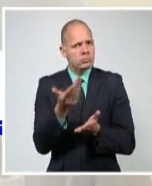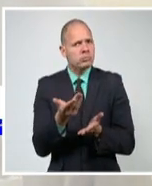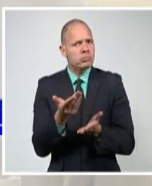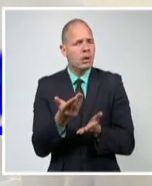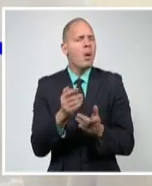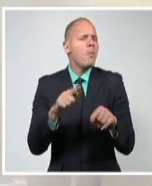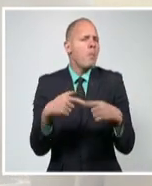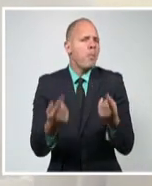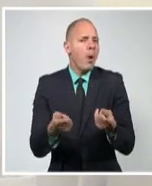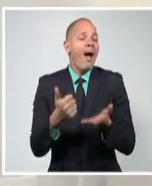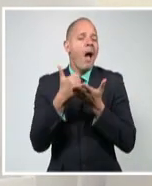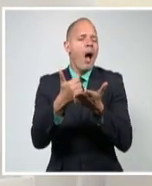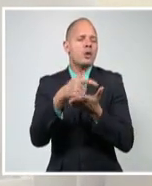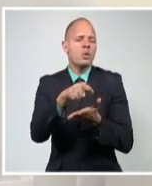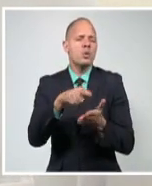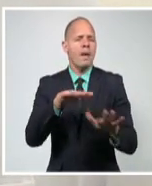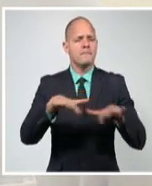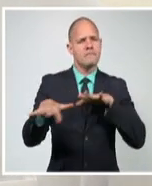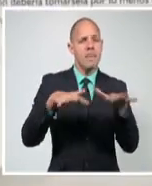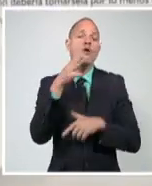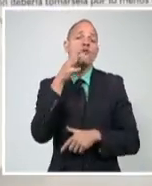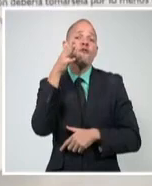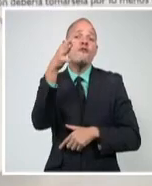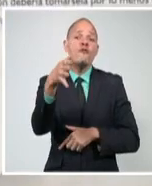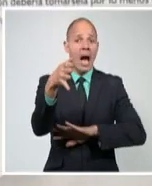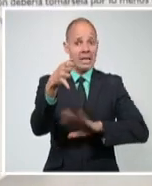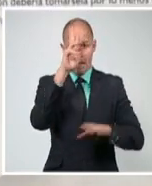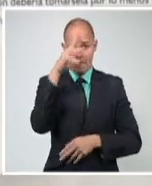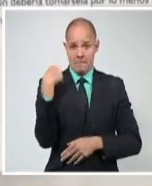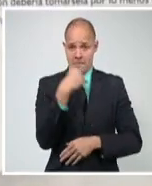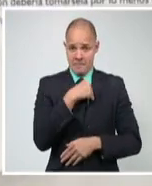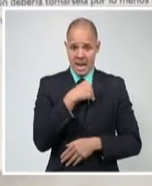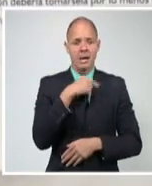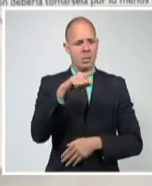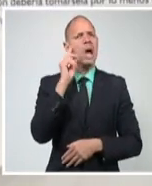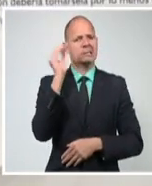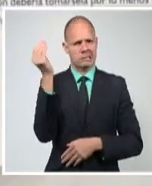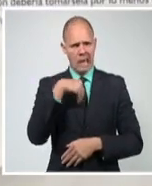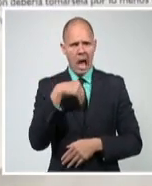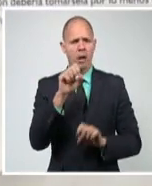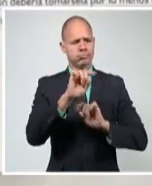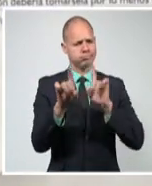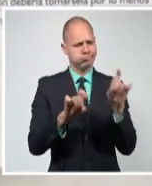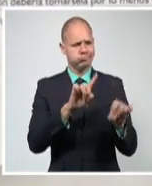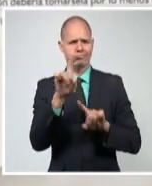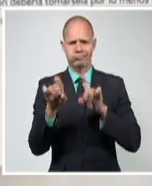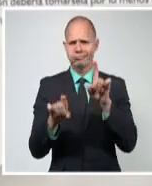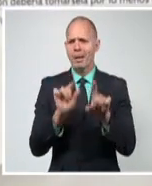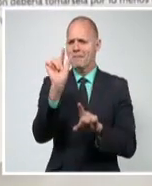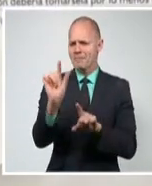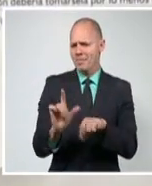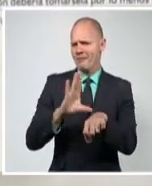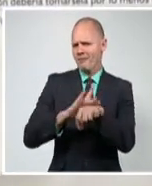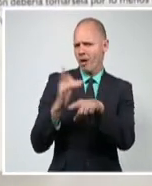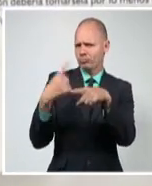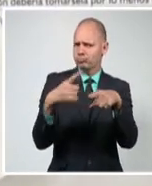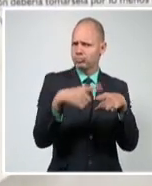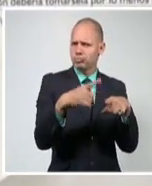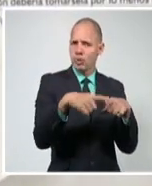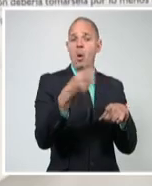está preparando para un futuro como médicos que van a laborar en determinadas